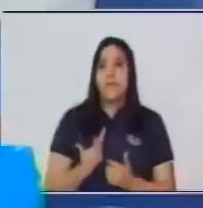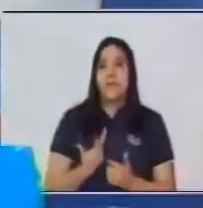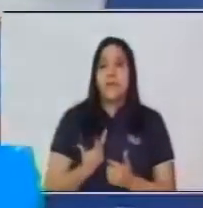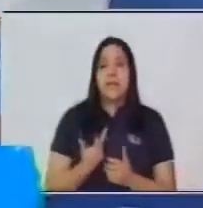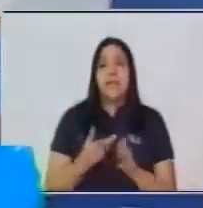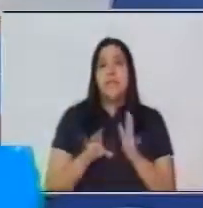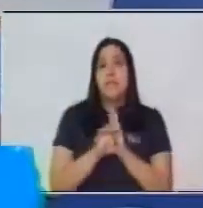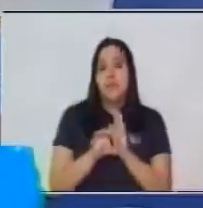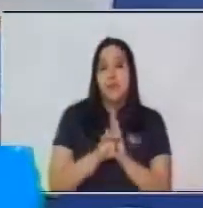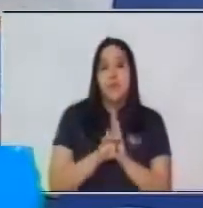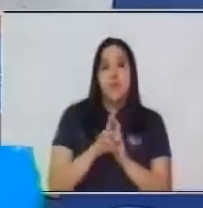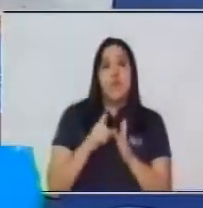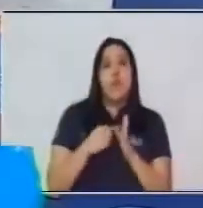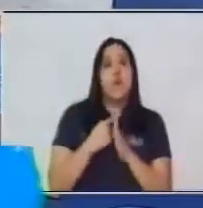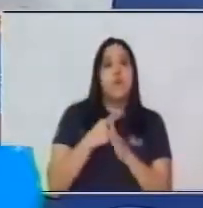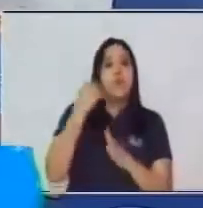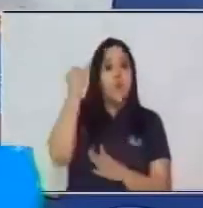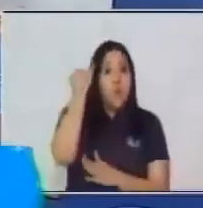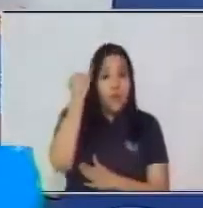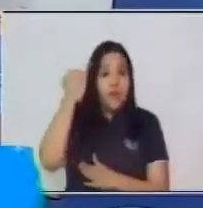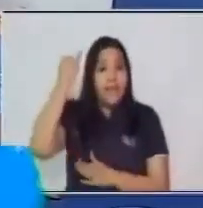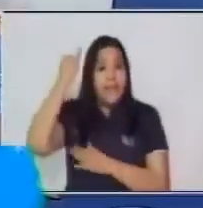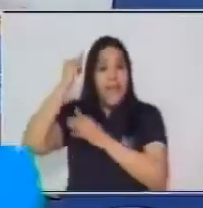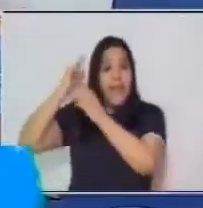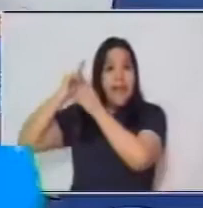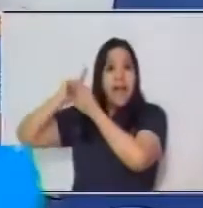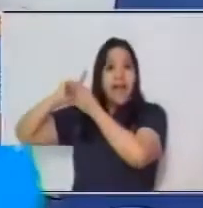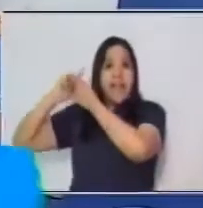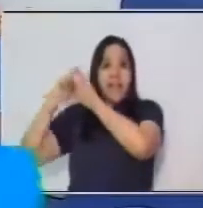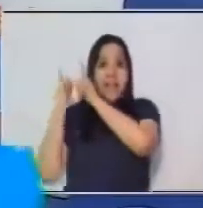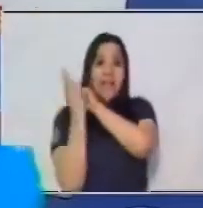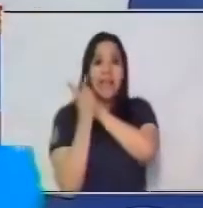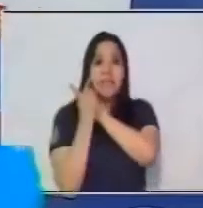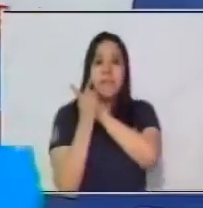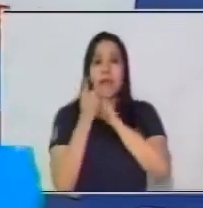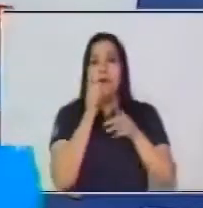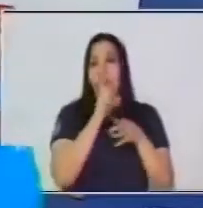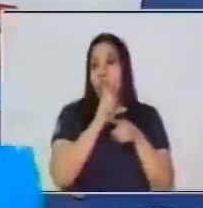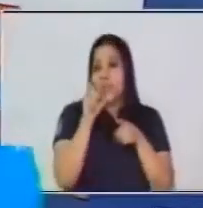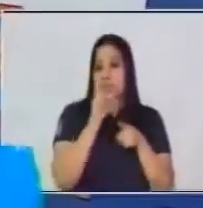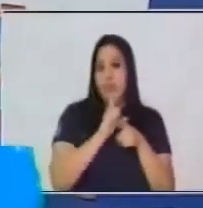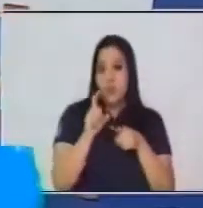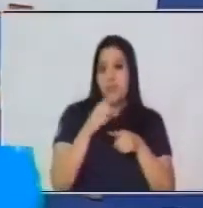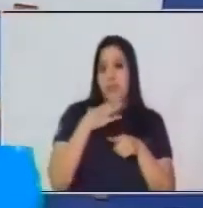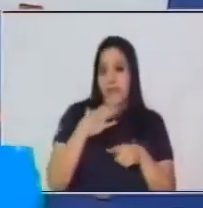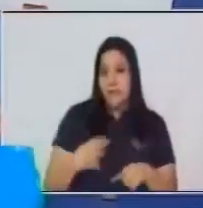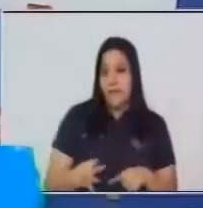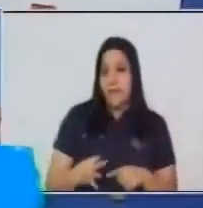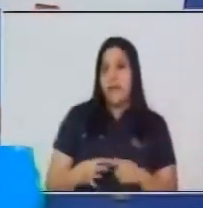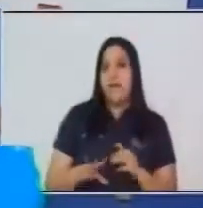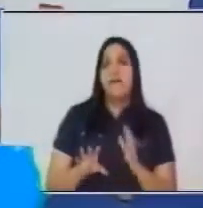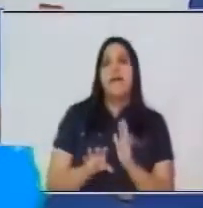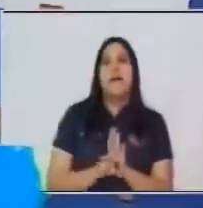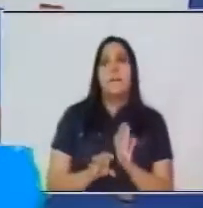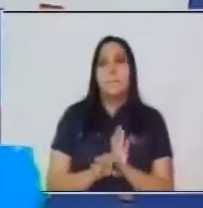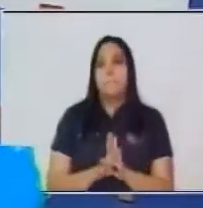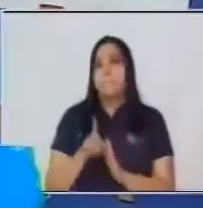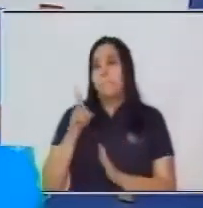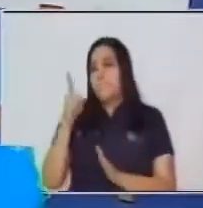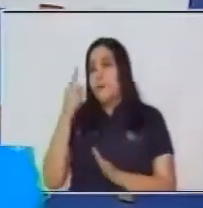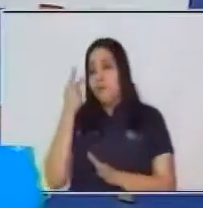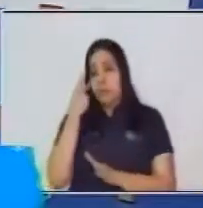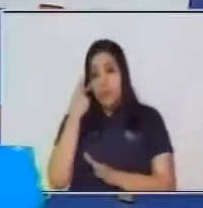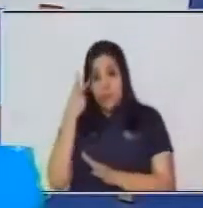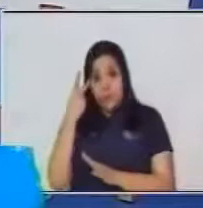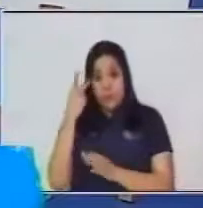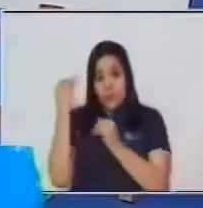una idea toma el lugar del objeto real. Por ejemplo, esta metáfora la has visto a veces en